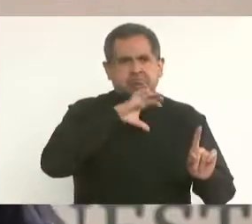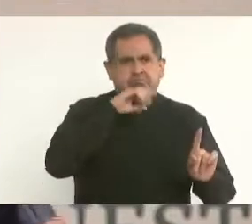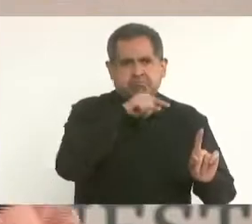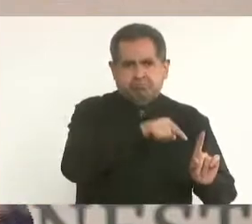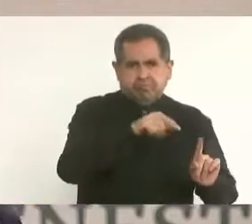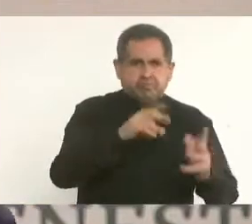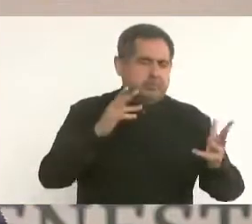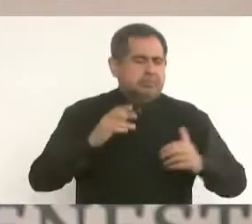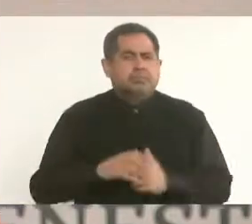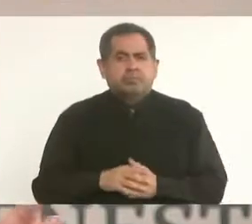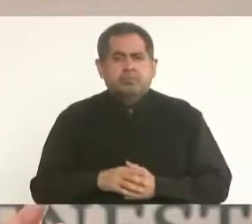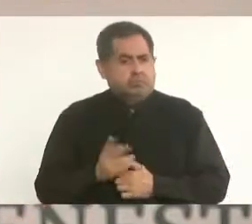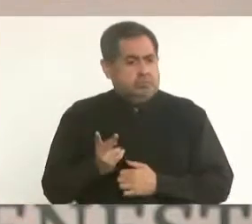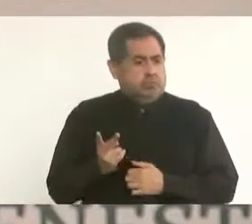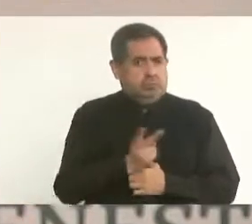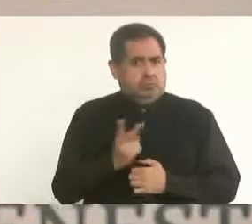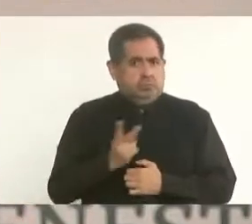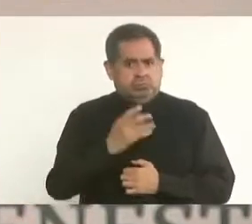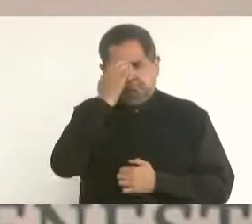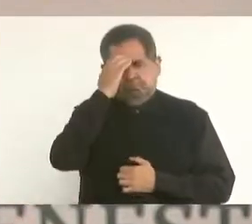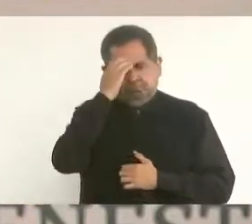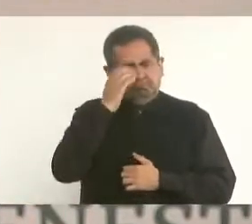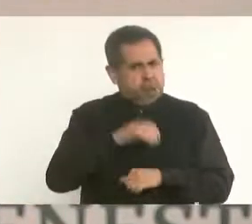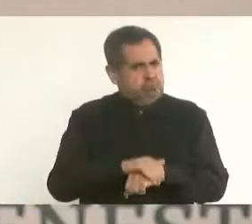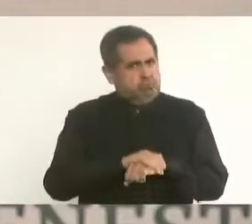Se conocían bien.